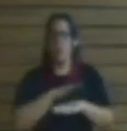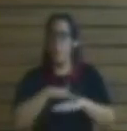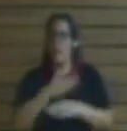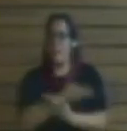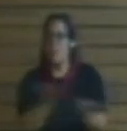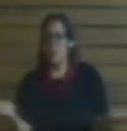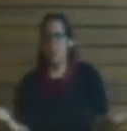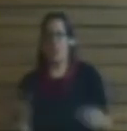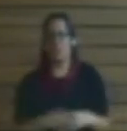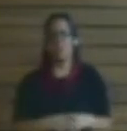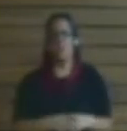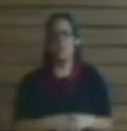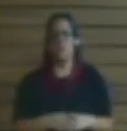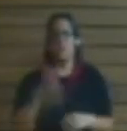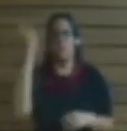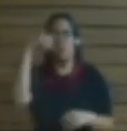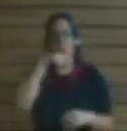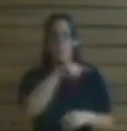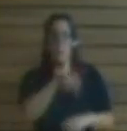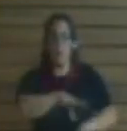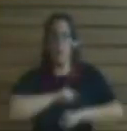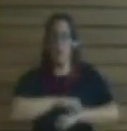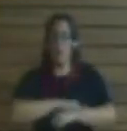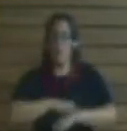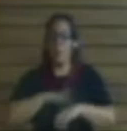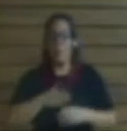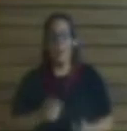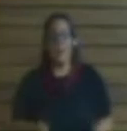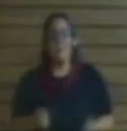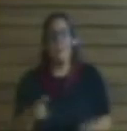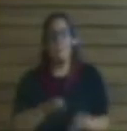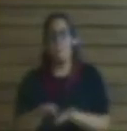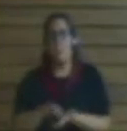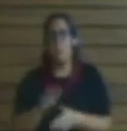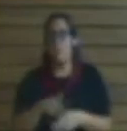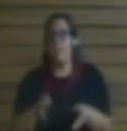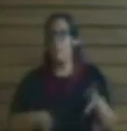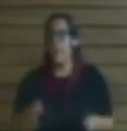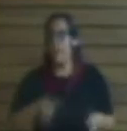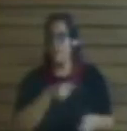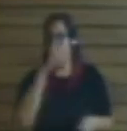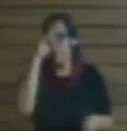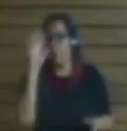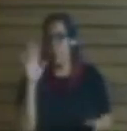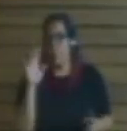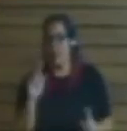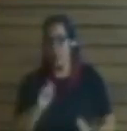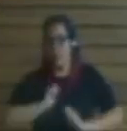todos. Saber que estás en el gobierno para servir a los ciudadanos, señora Barcos. Eso es lo que me preocupa y eso es lo que me